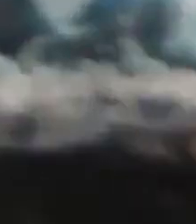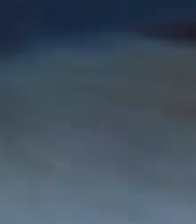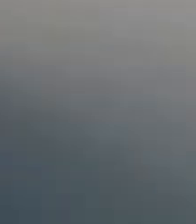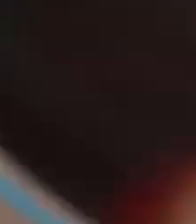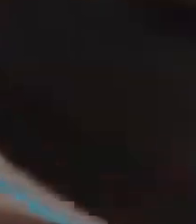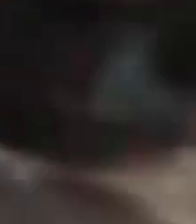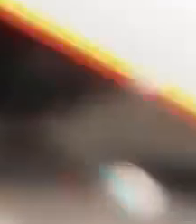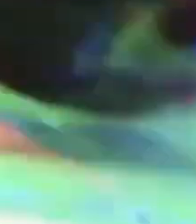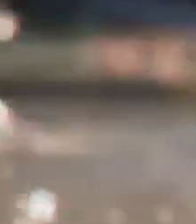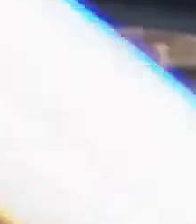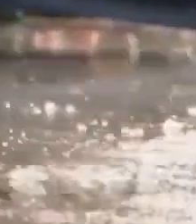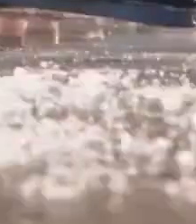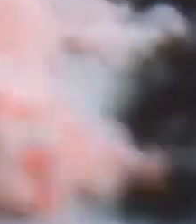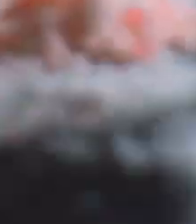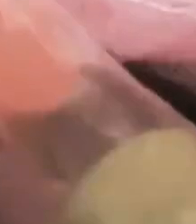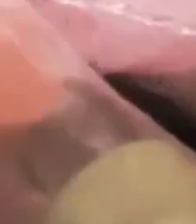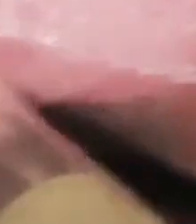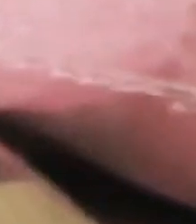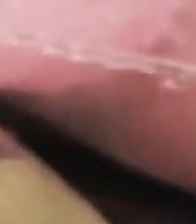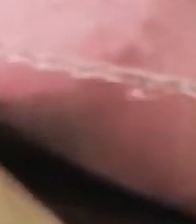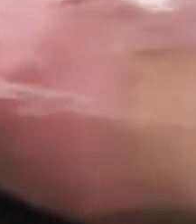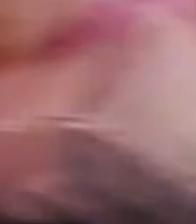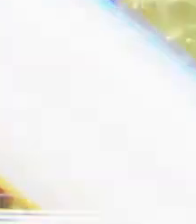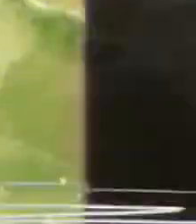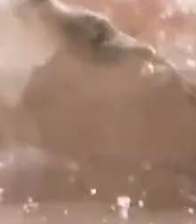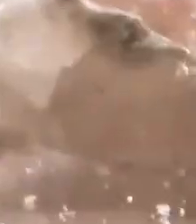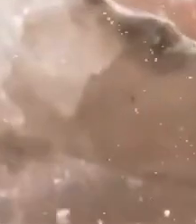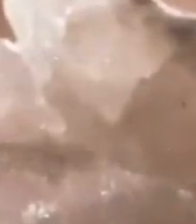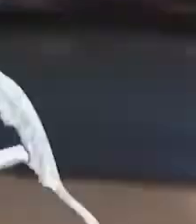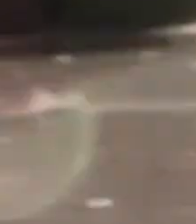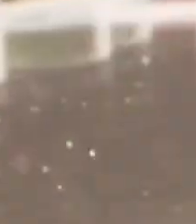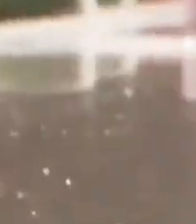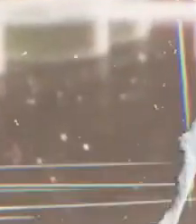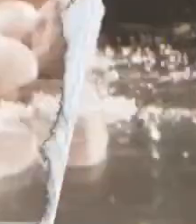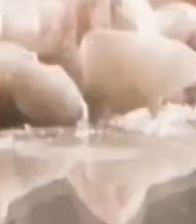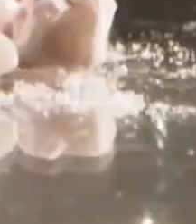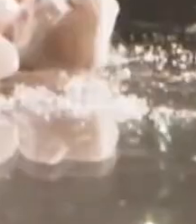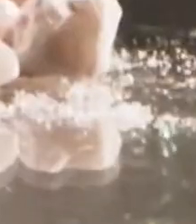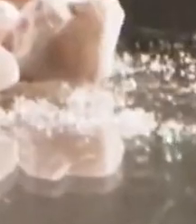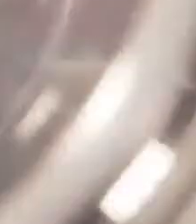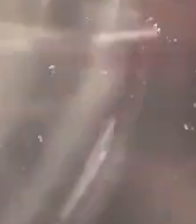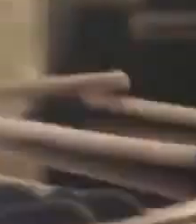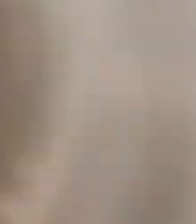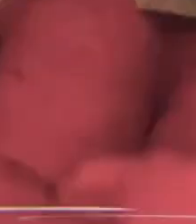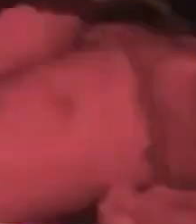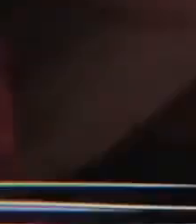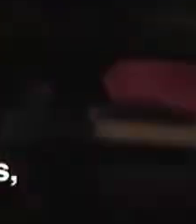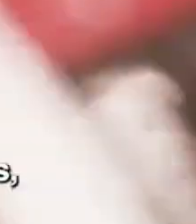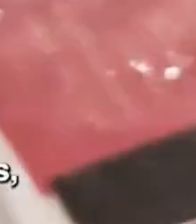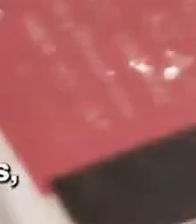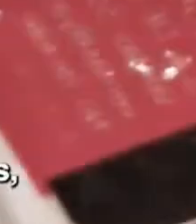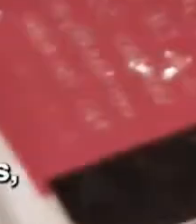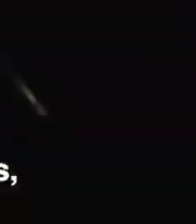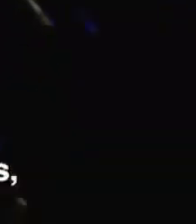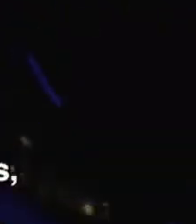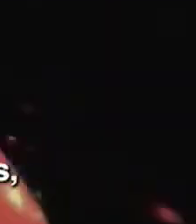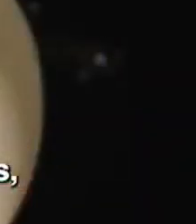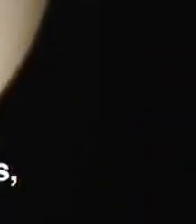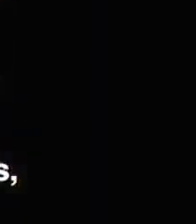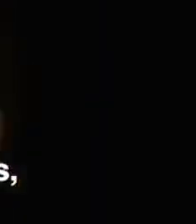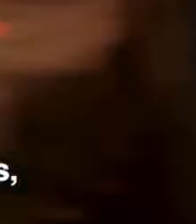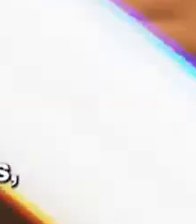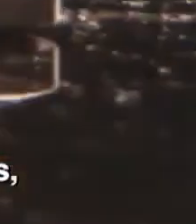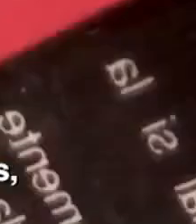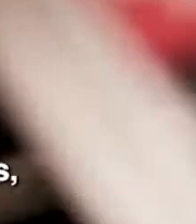Tachas, pastas, anfetas, cristal, sean pastillas coloridas o pequeños cristales, todas son metanfetaminas. Muchas veces son elaboradas